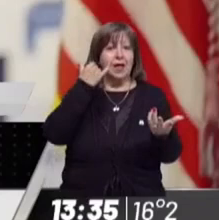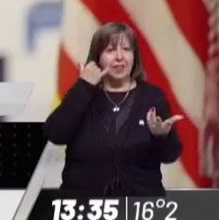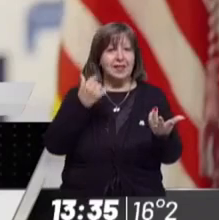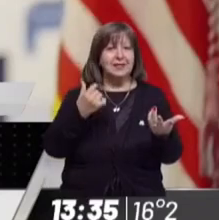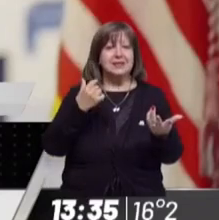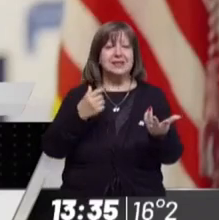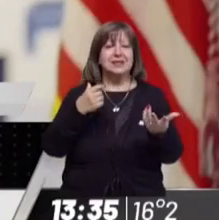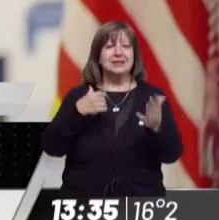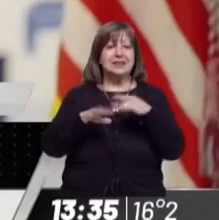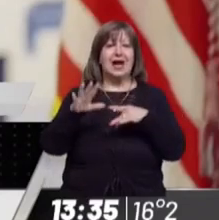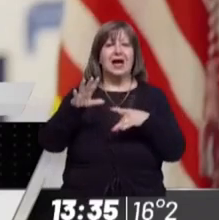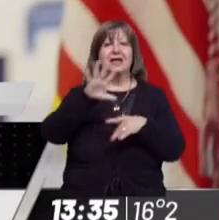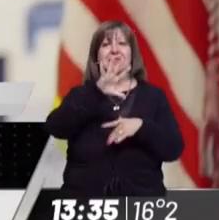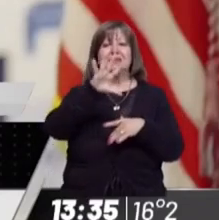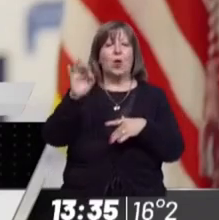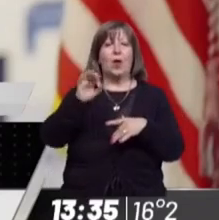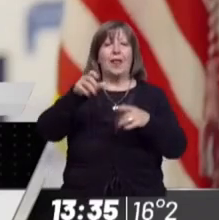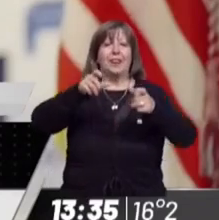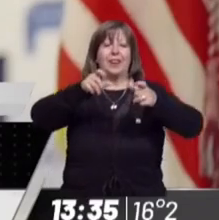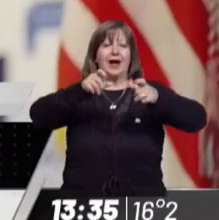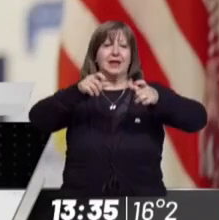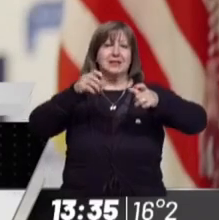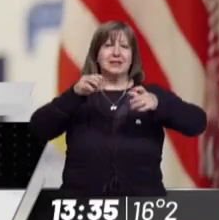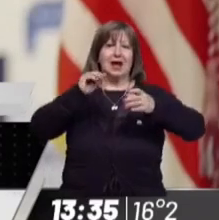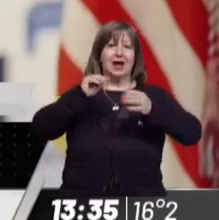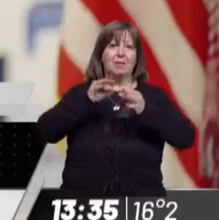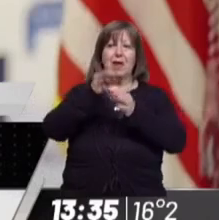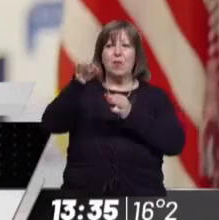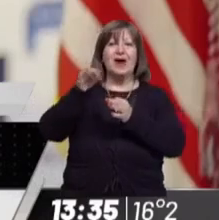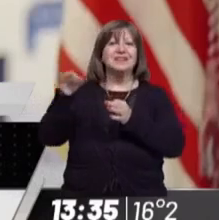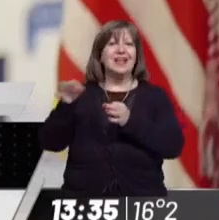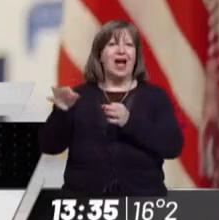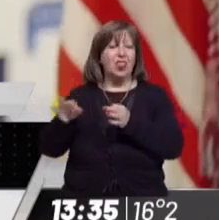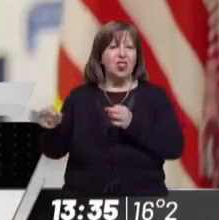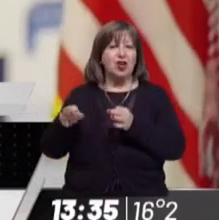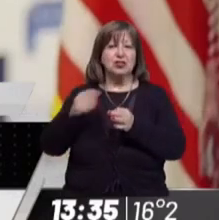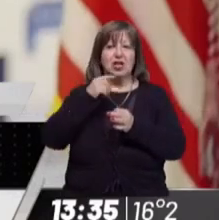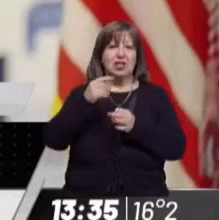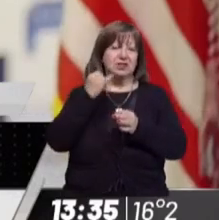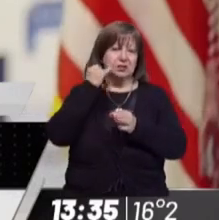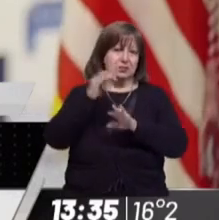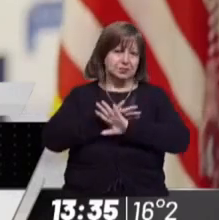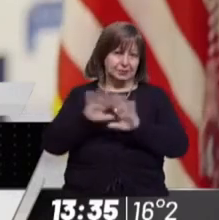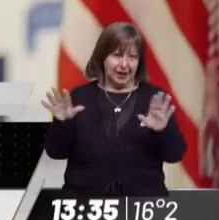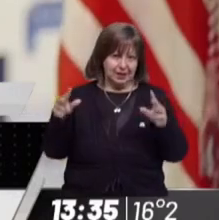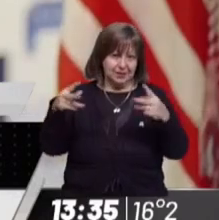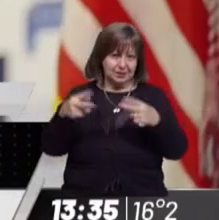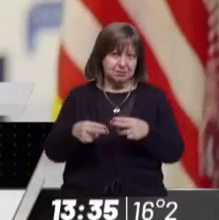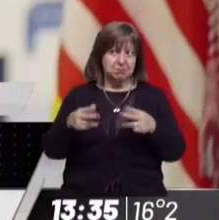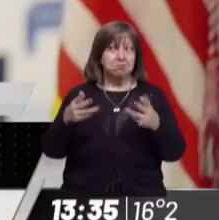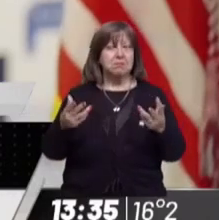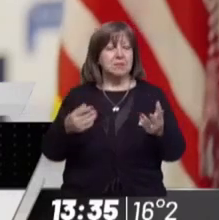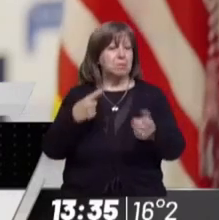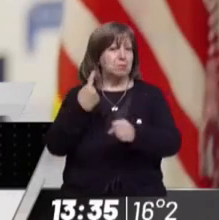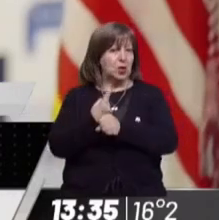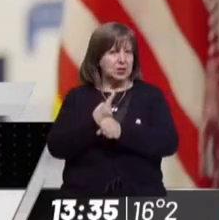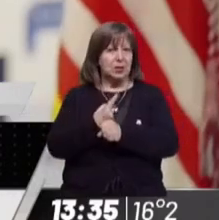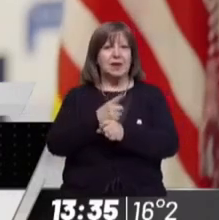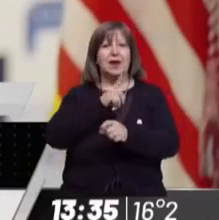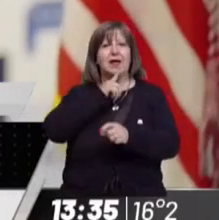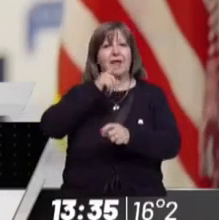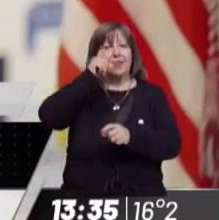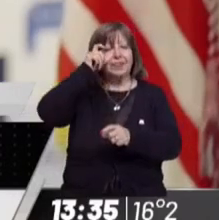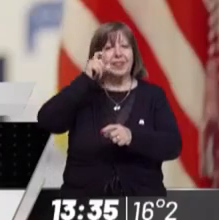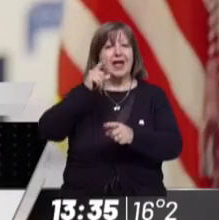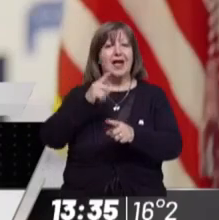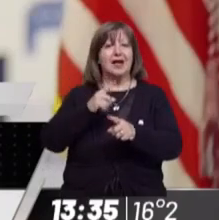los 50 parlamentos de los 50 estados con mayorías especiales saquen las armas. O sea, es imposible. Por ejemplo, Texas nunca va a